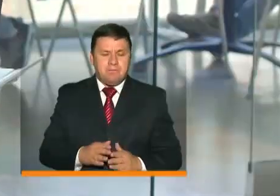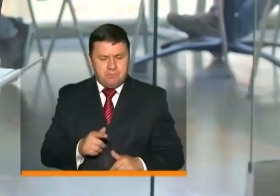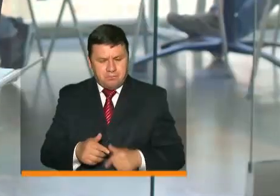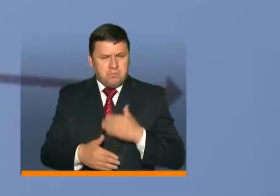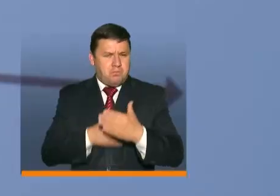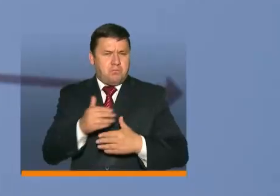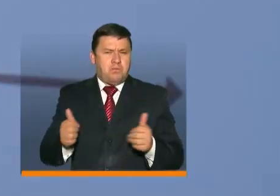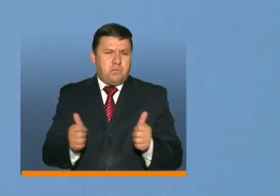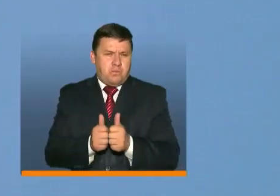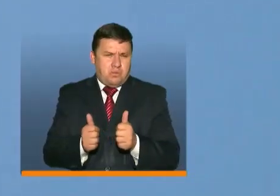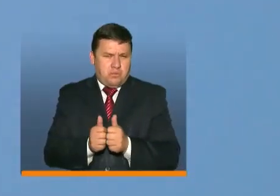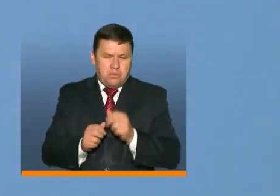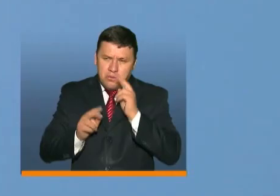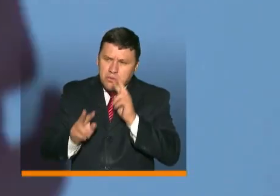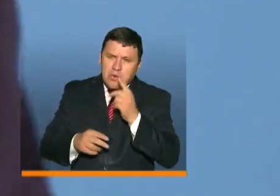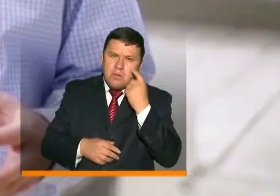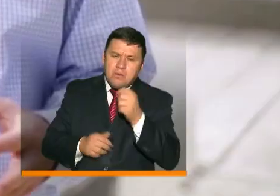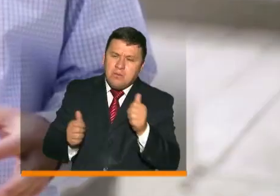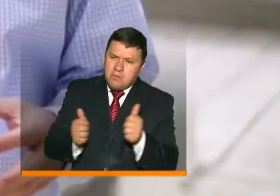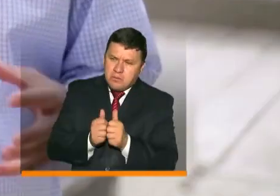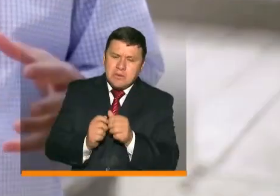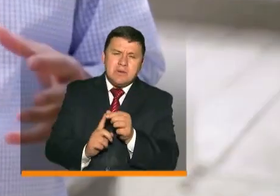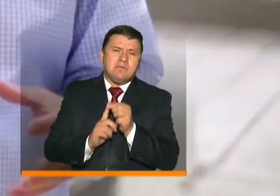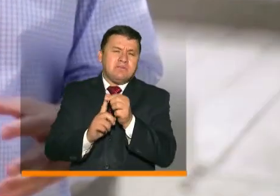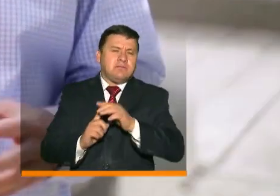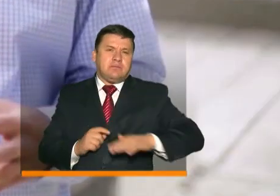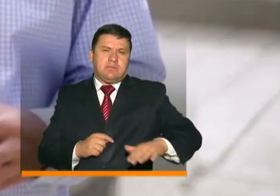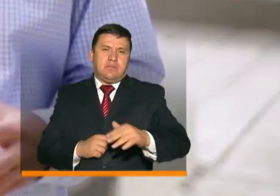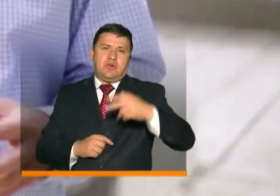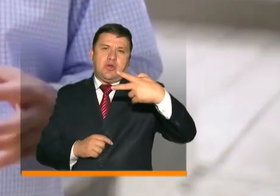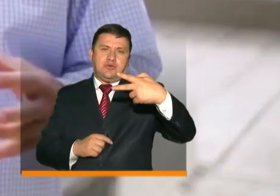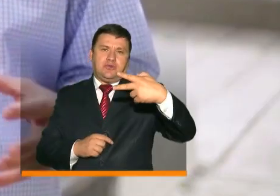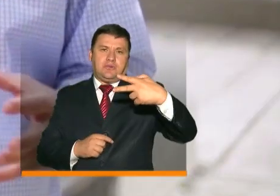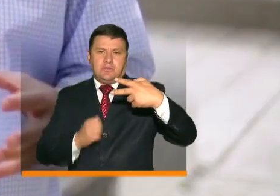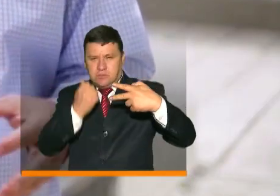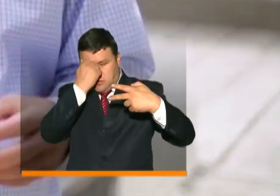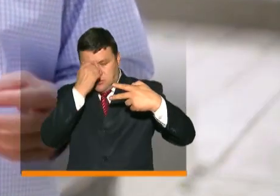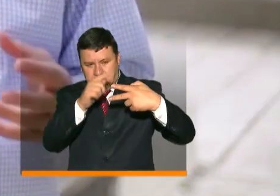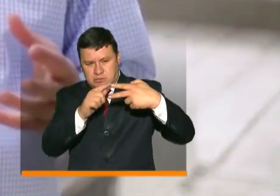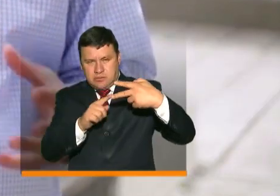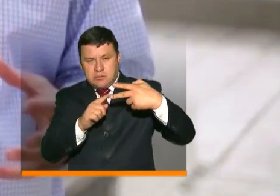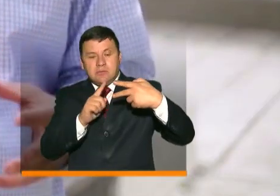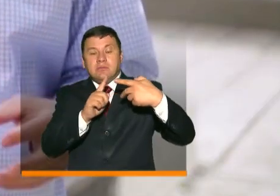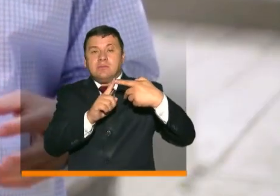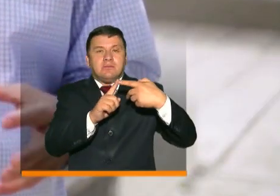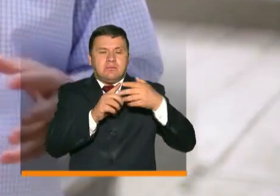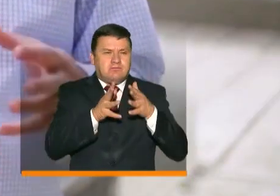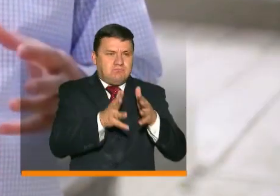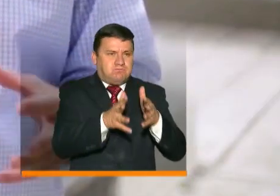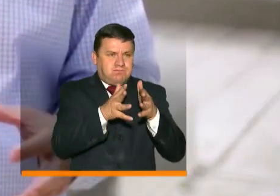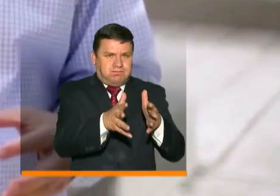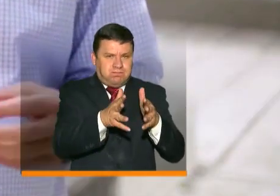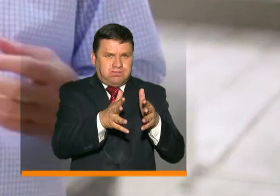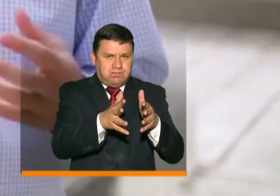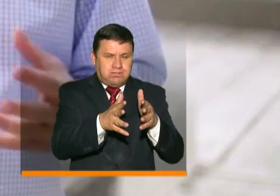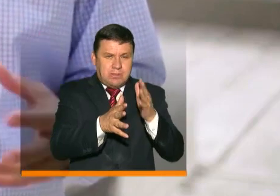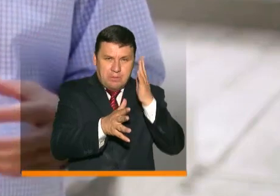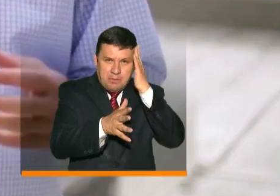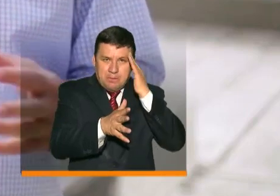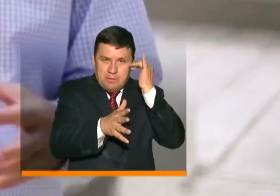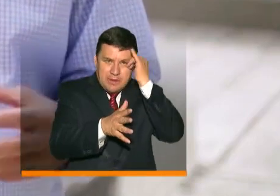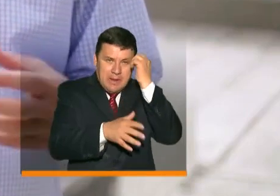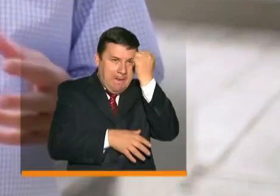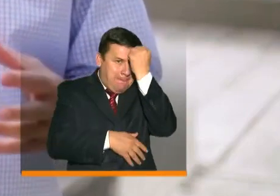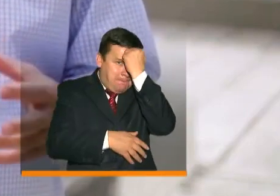proceso de acompañamiento que estamos buscando tiene principalmente dos frentes. El primer frente es un frente pedagógico. capacitar a